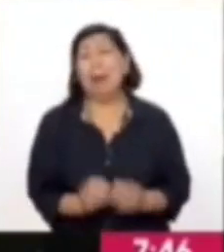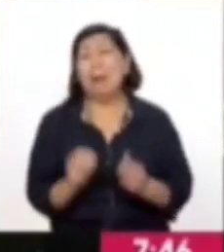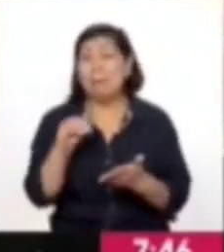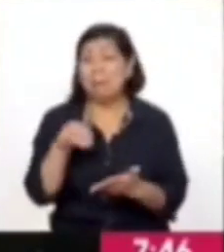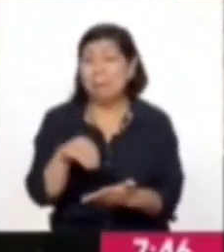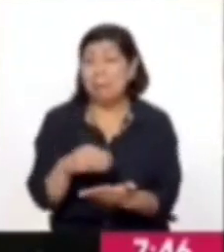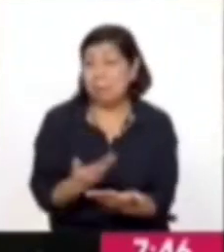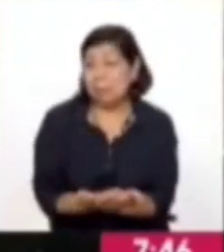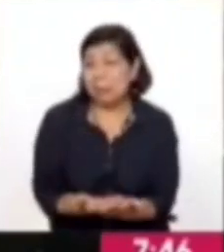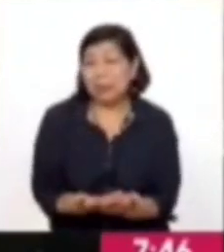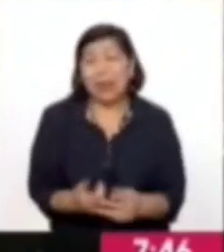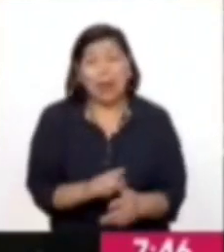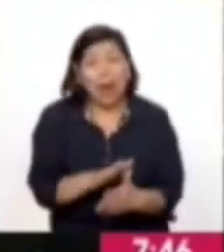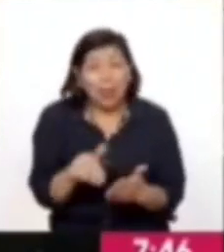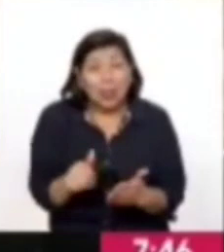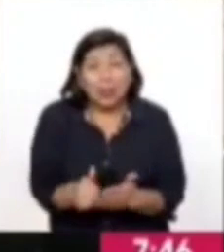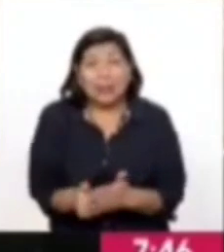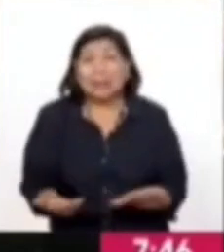pone a todos,